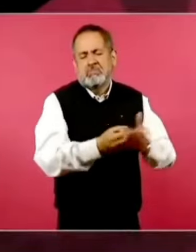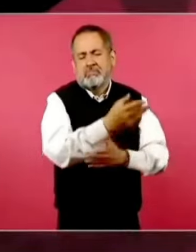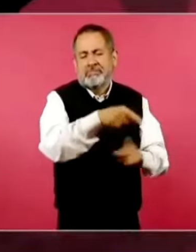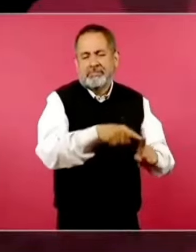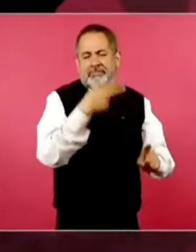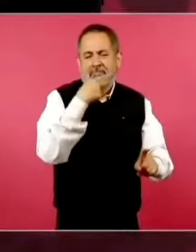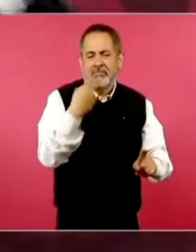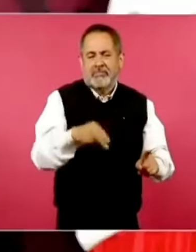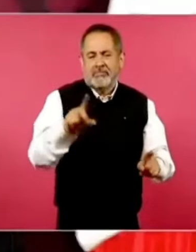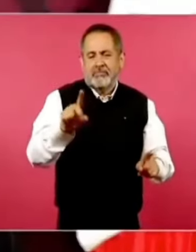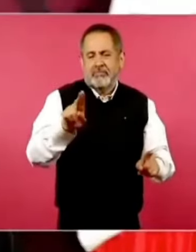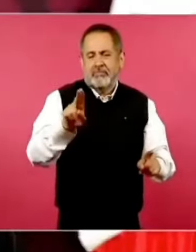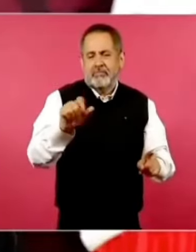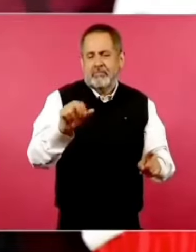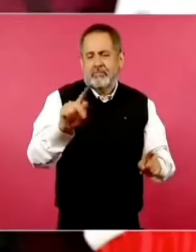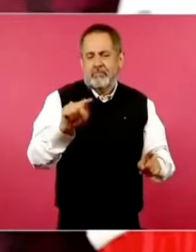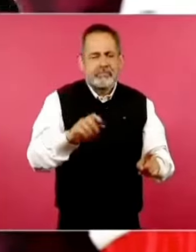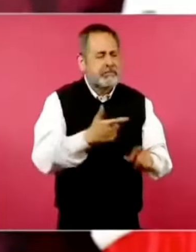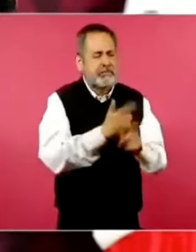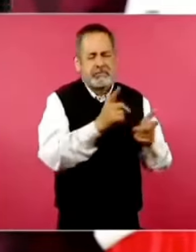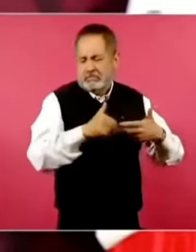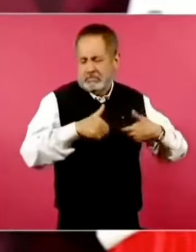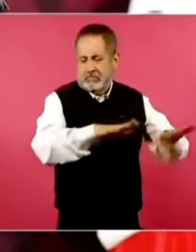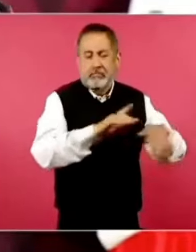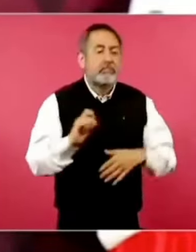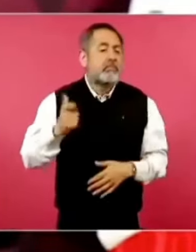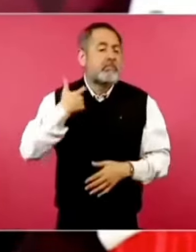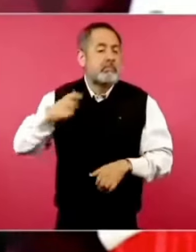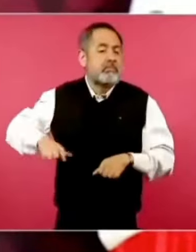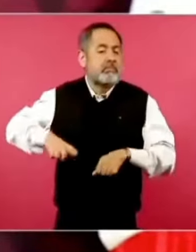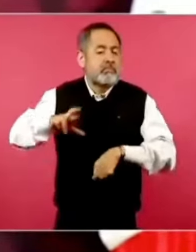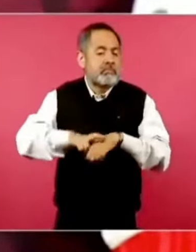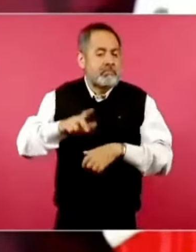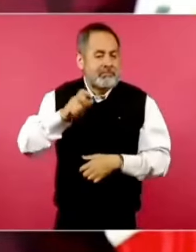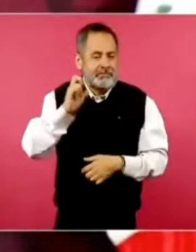a Duarte, exgobernador de Chihuahua.